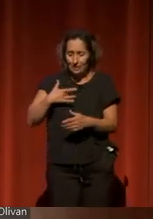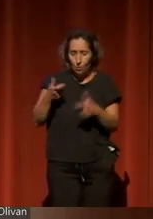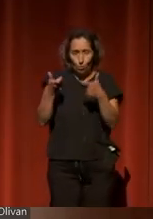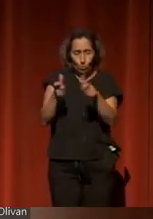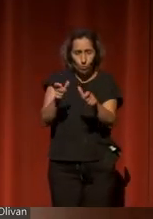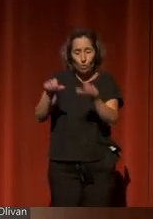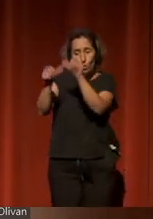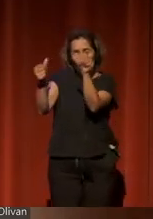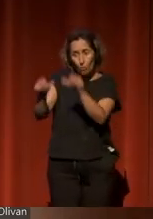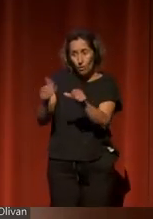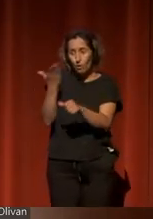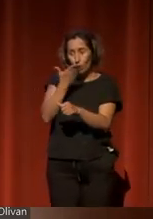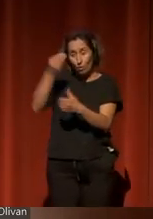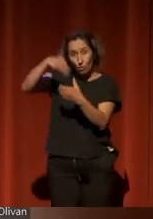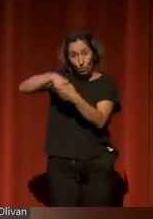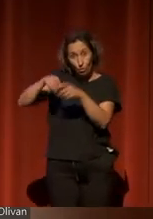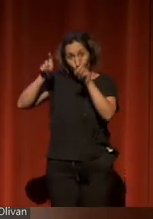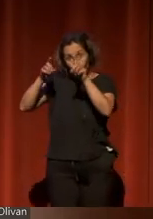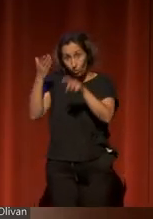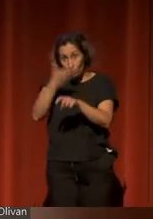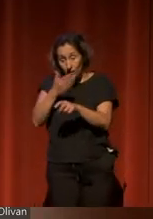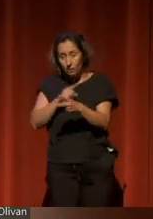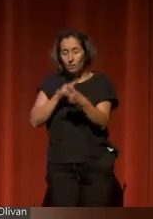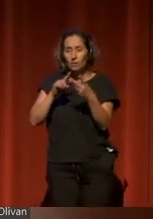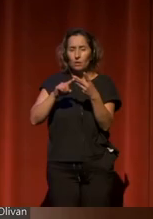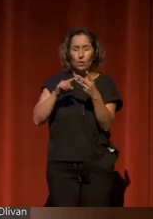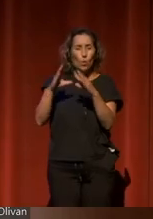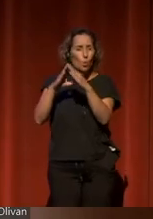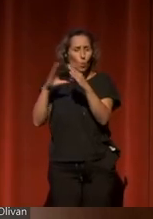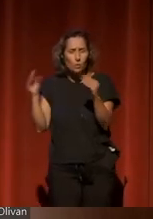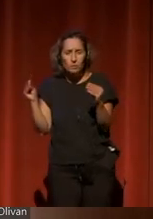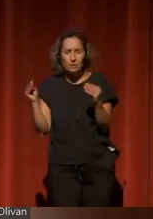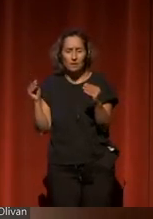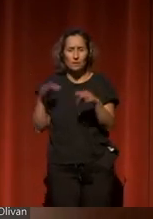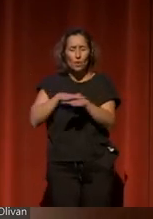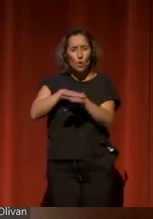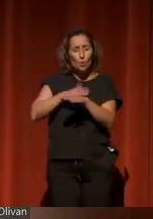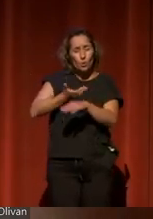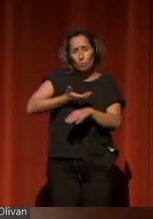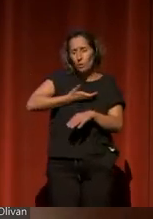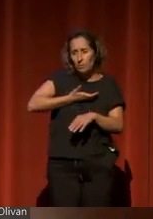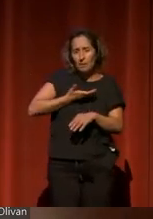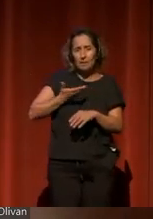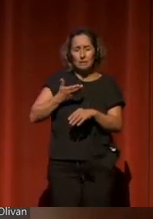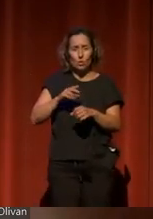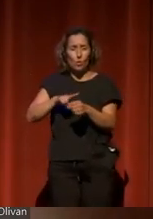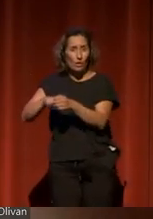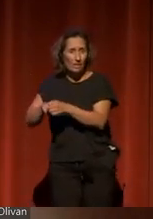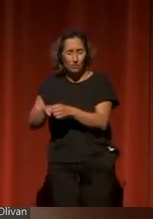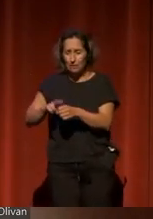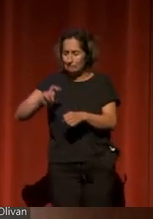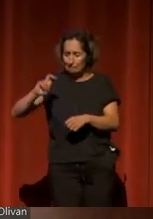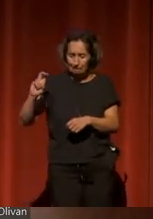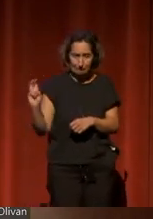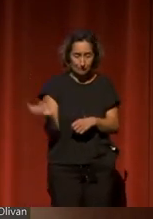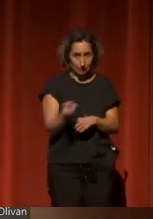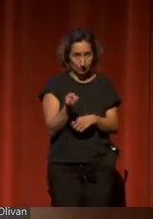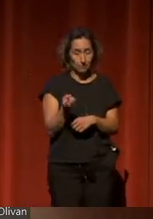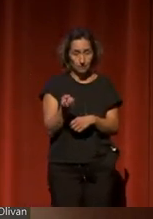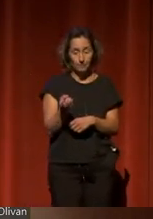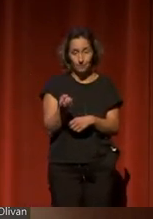de los colegios las universidades los gobiernos municipales y regionales etcétera no Esto